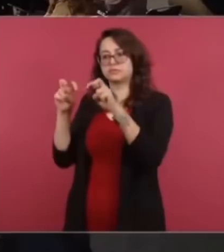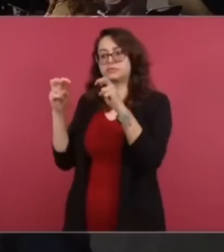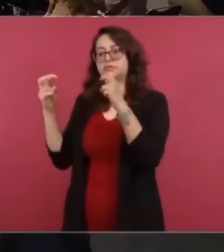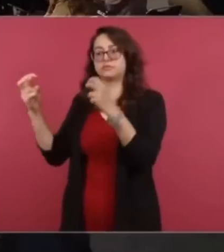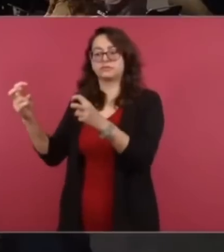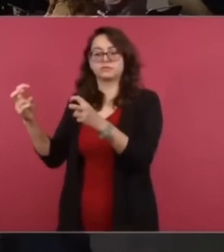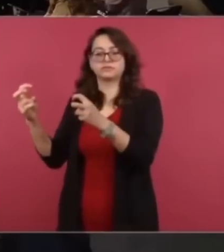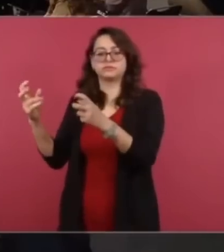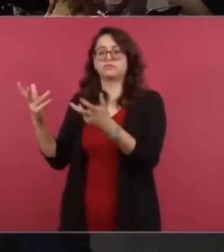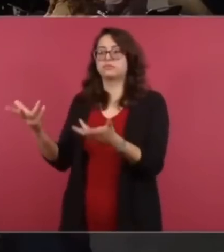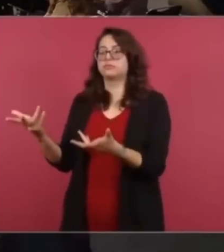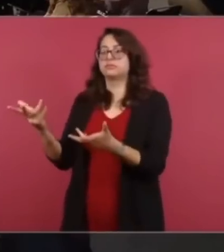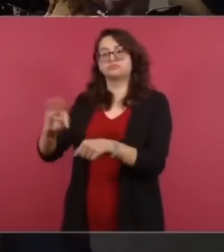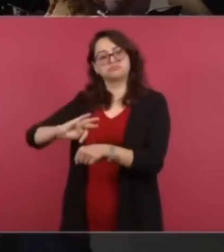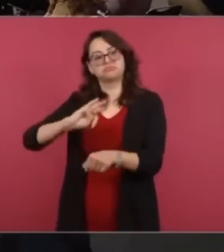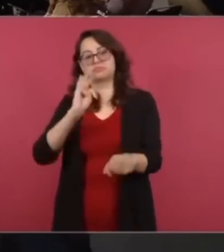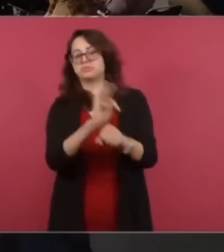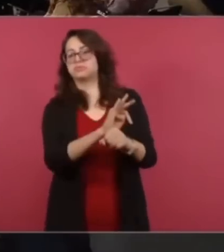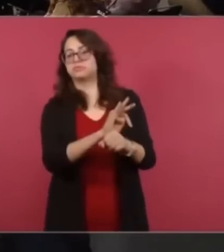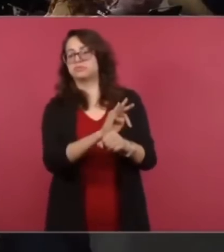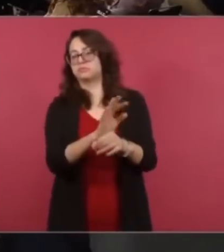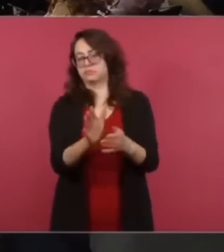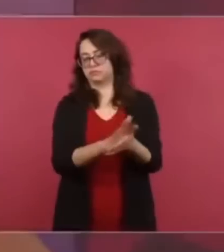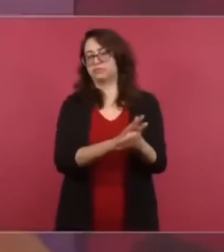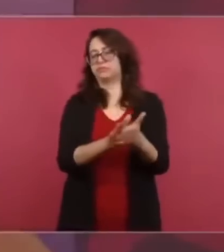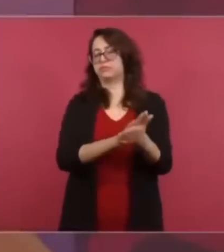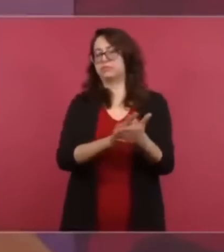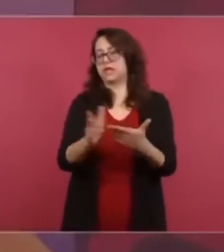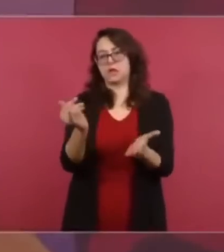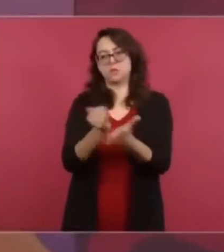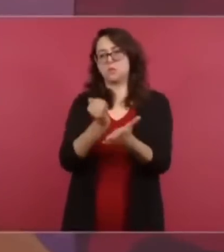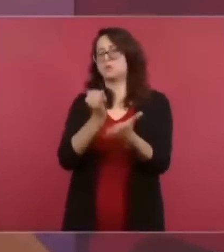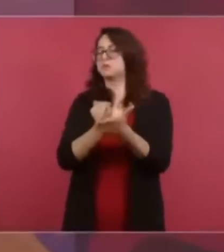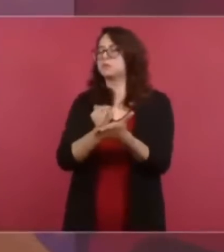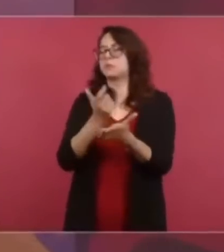los conservadores en la Corte,